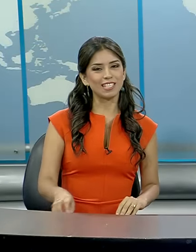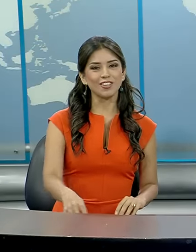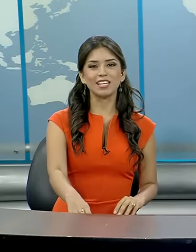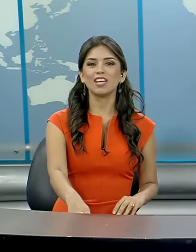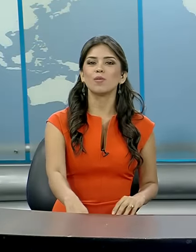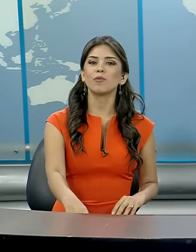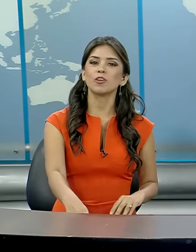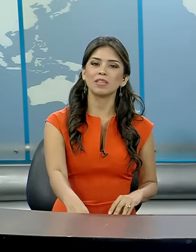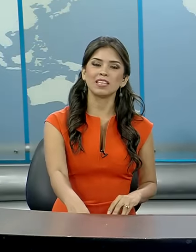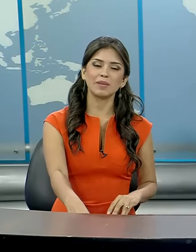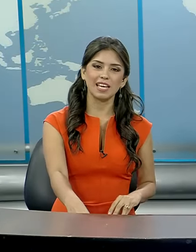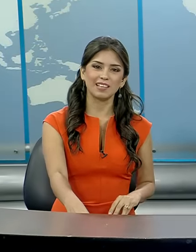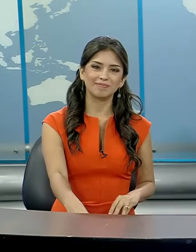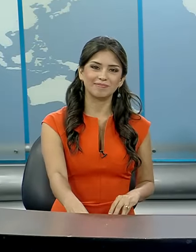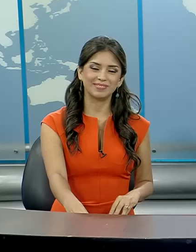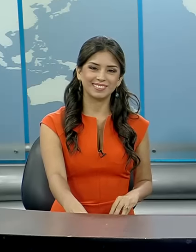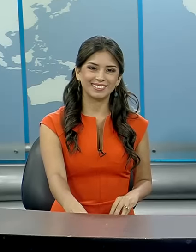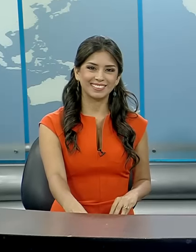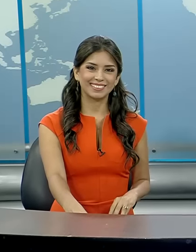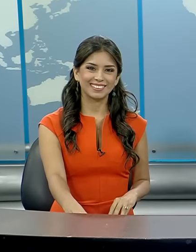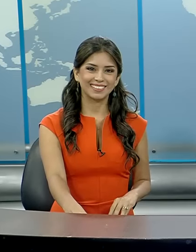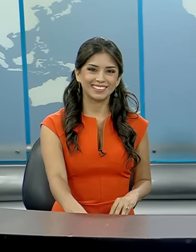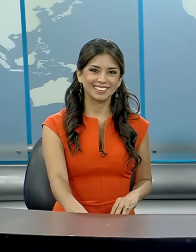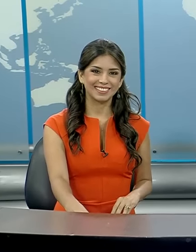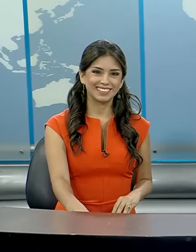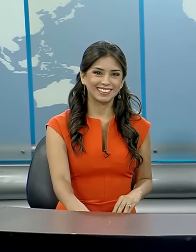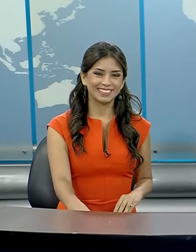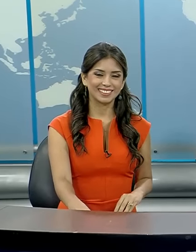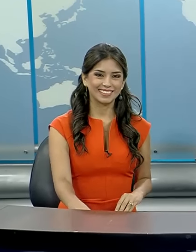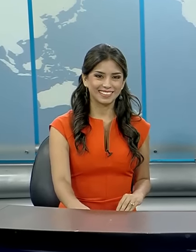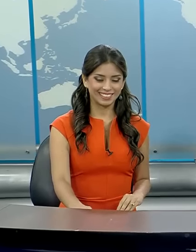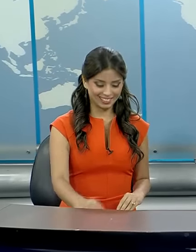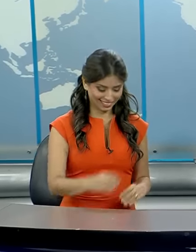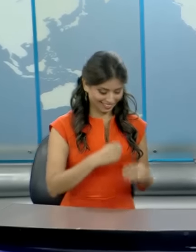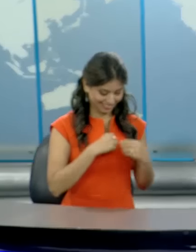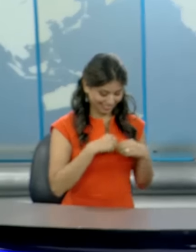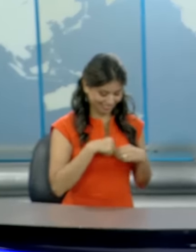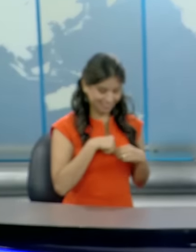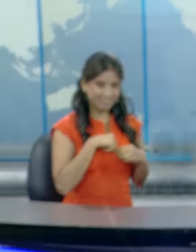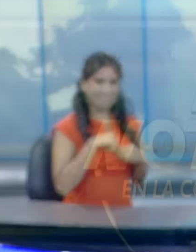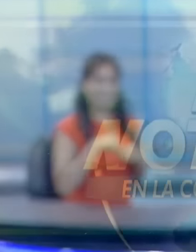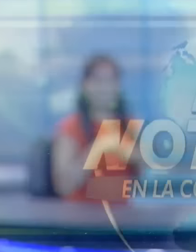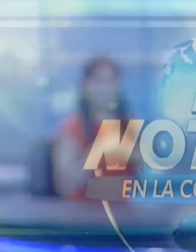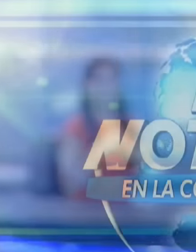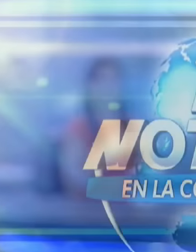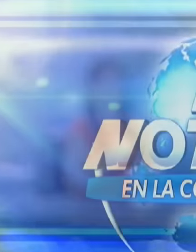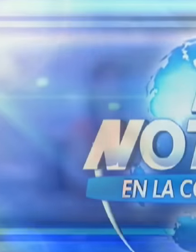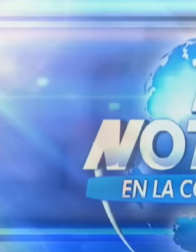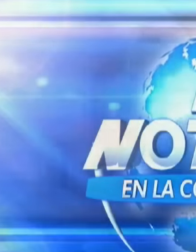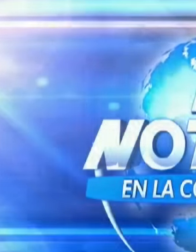por su fiel sintonía. Nos vemos 10 mediante mañana. Muchas gracias. Conmigo, si Dios lo permite, hasta más luego. Bueno.